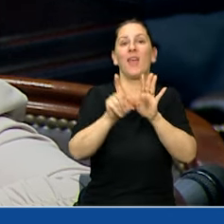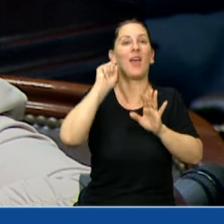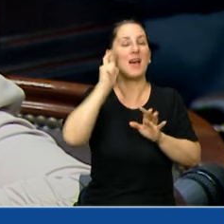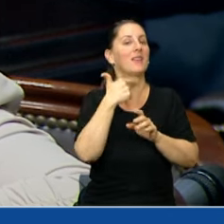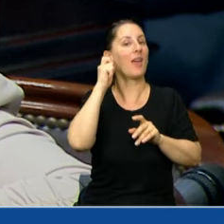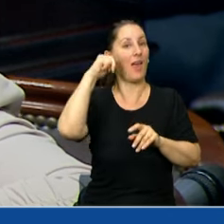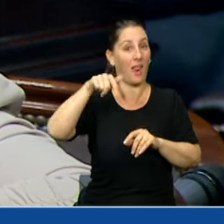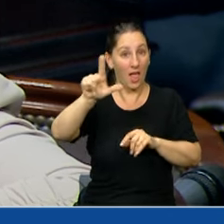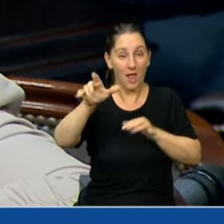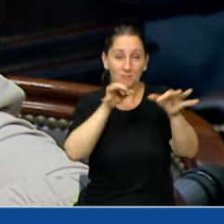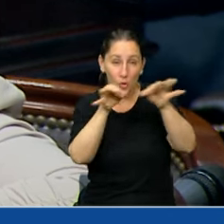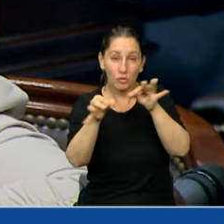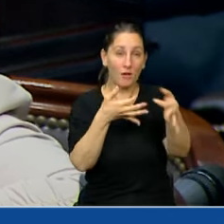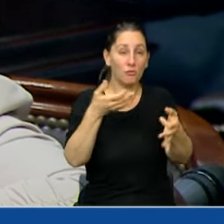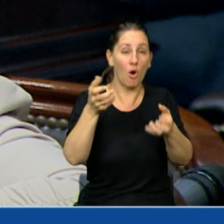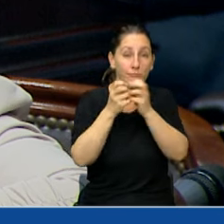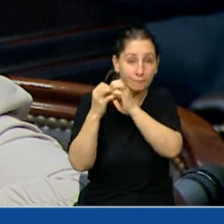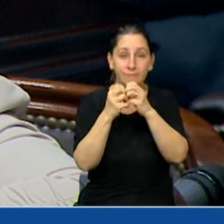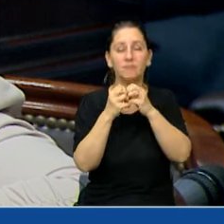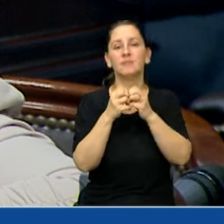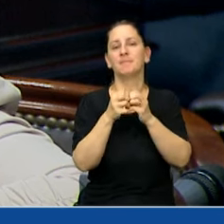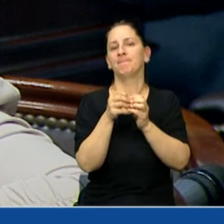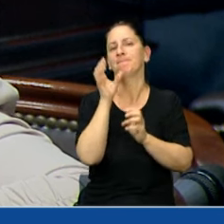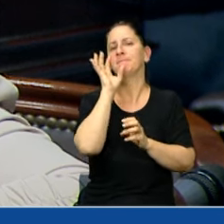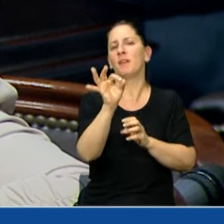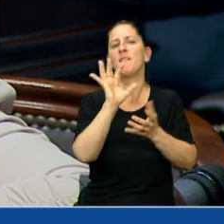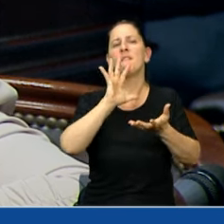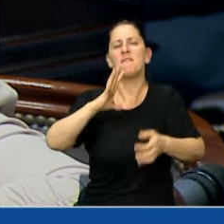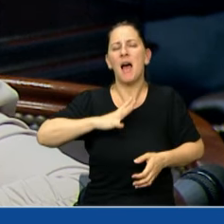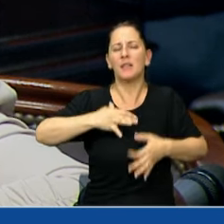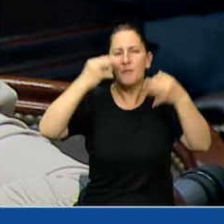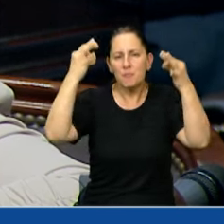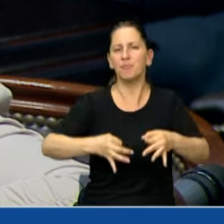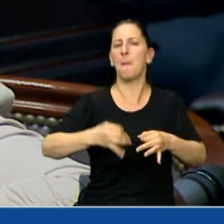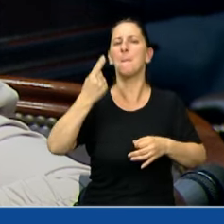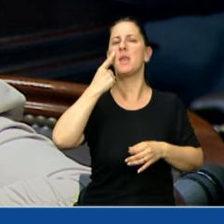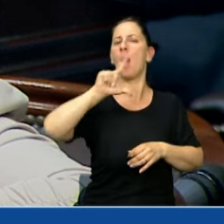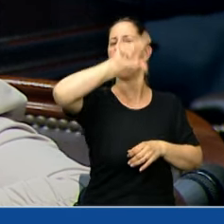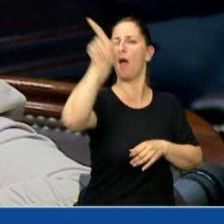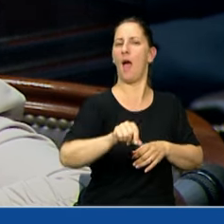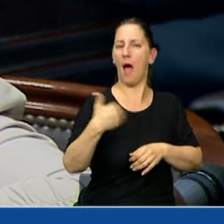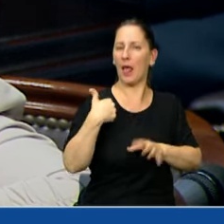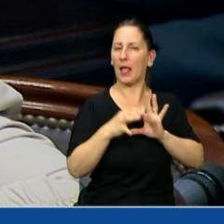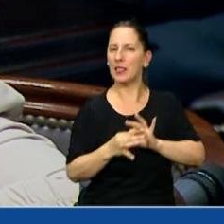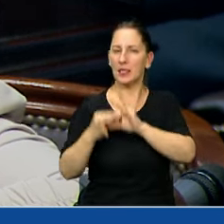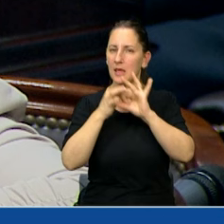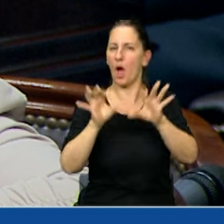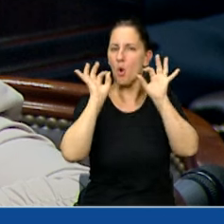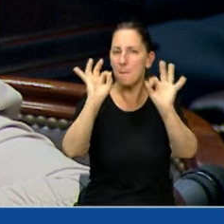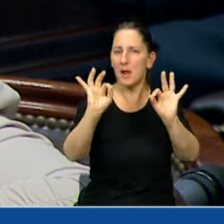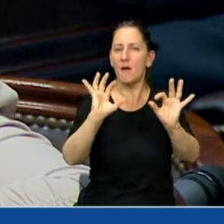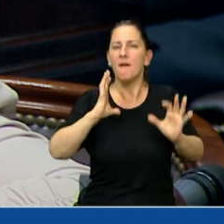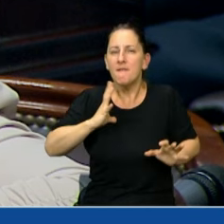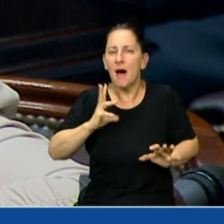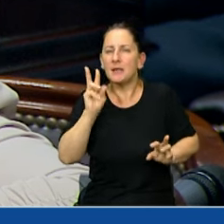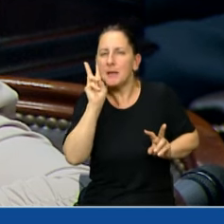licuado eh que evidencia Es la falta de una mirada verdaderamente federal y la falta de una mirada y de un